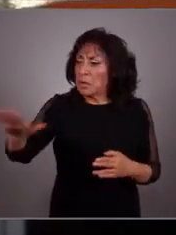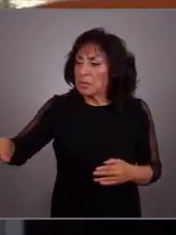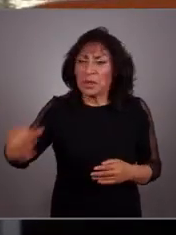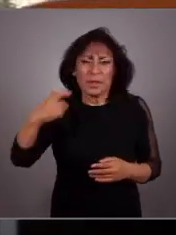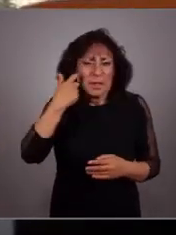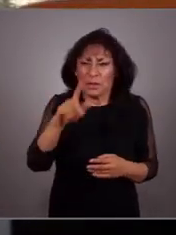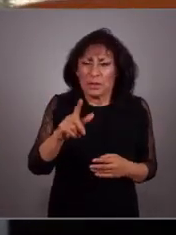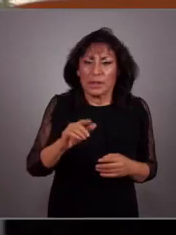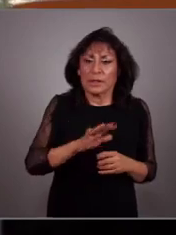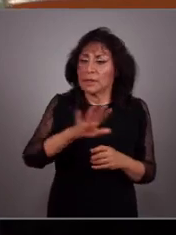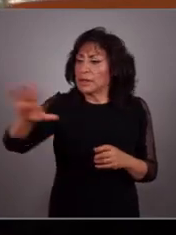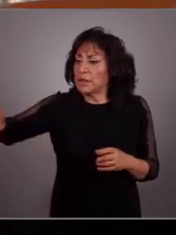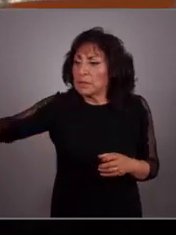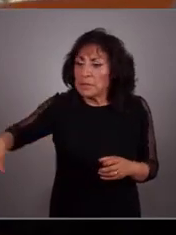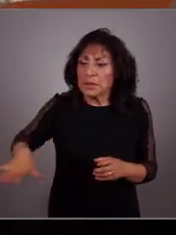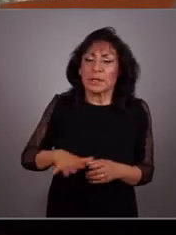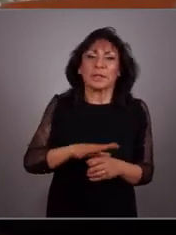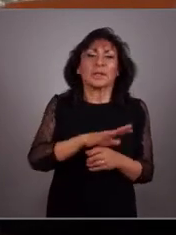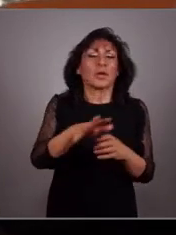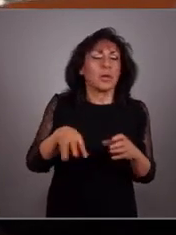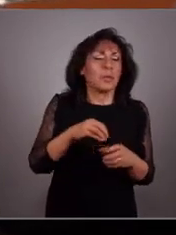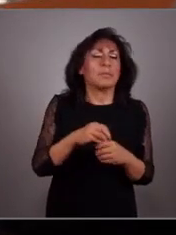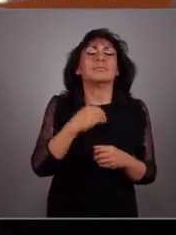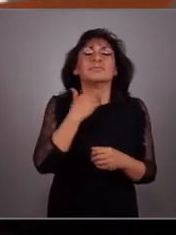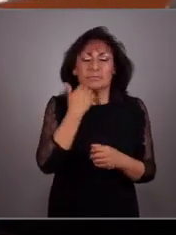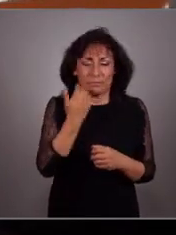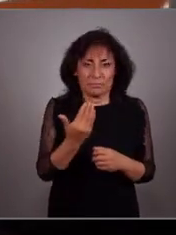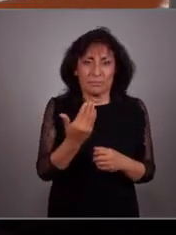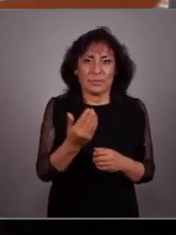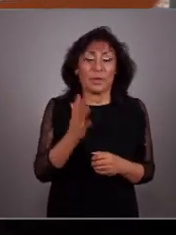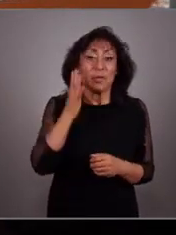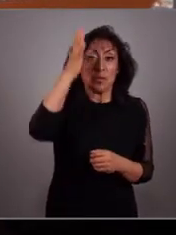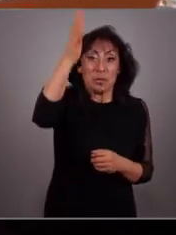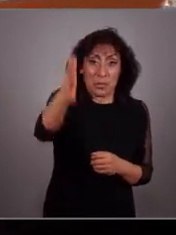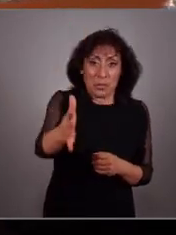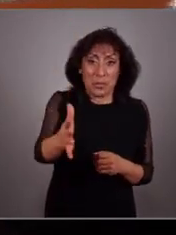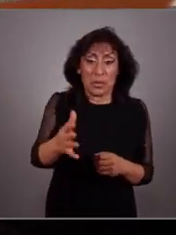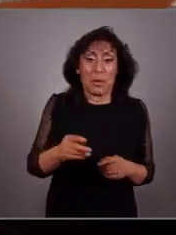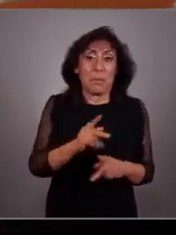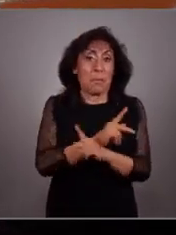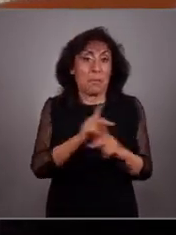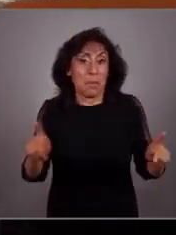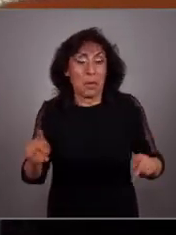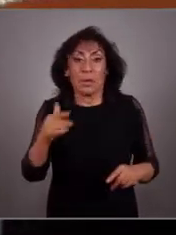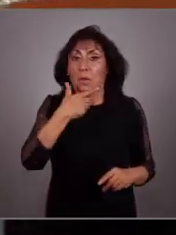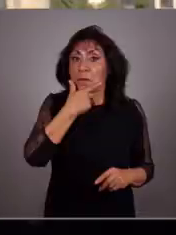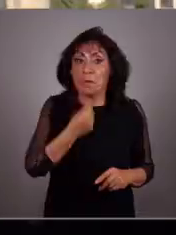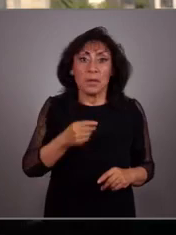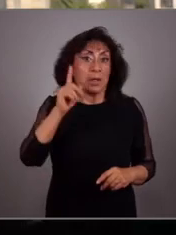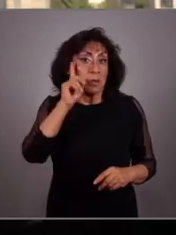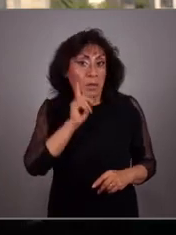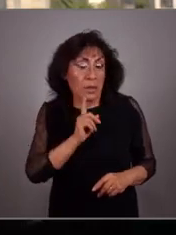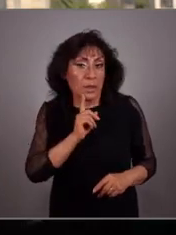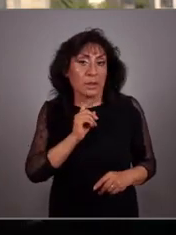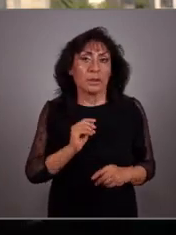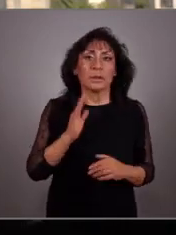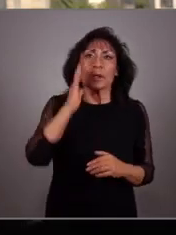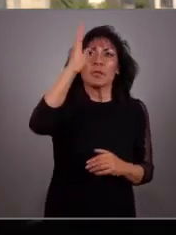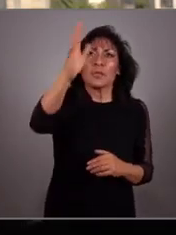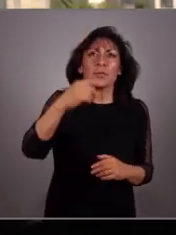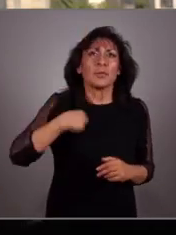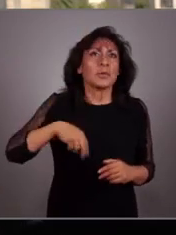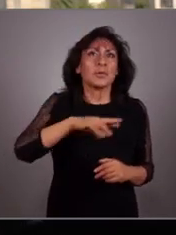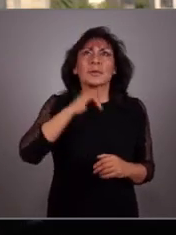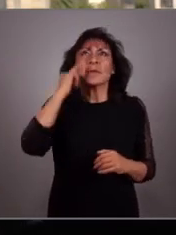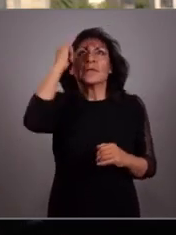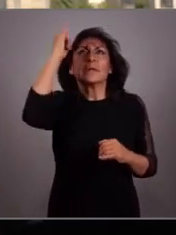completo. ¿El futuro de México será para todas y todos o no será? En el futuro que